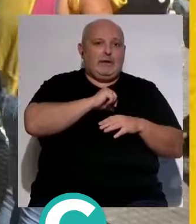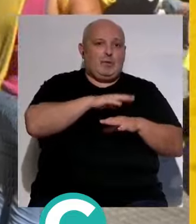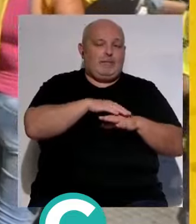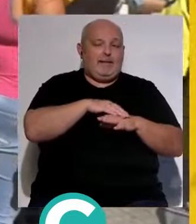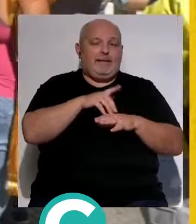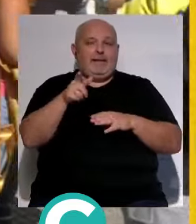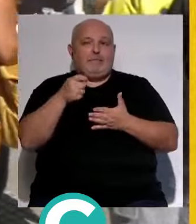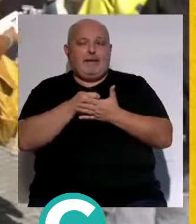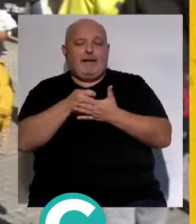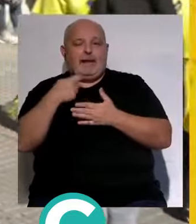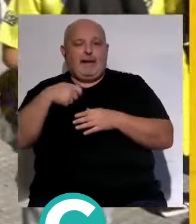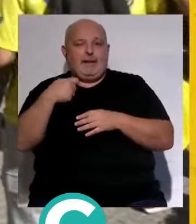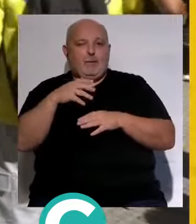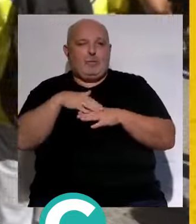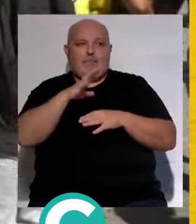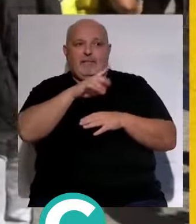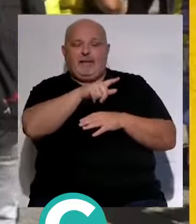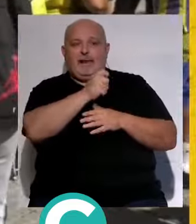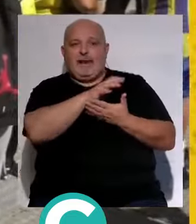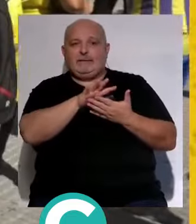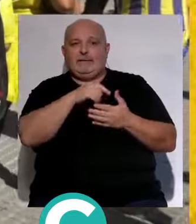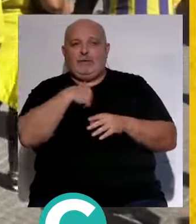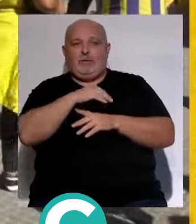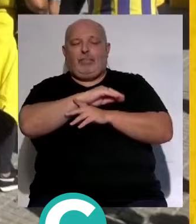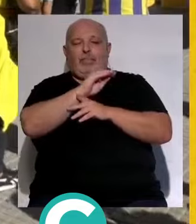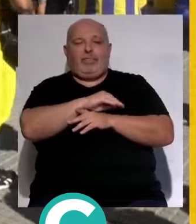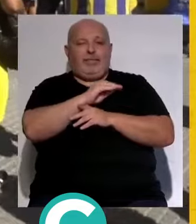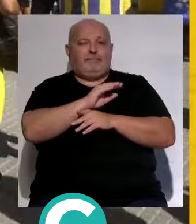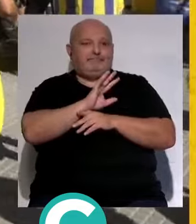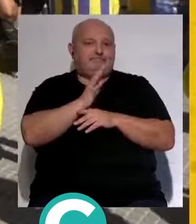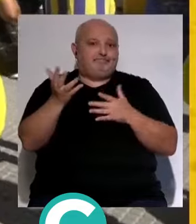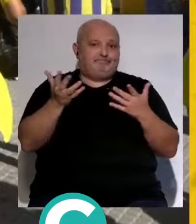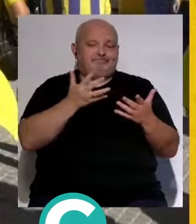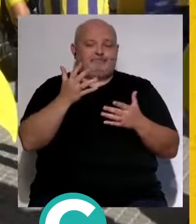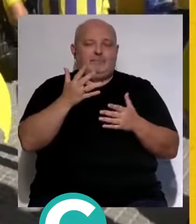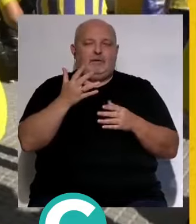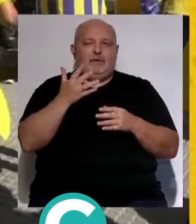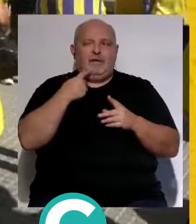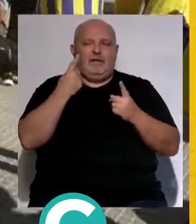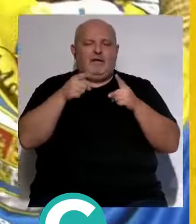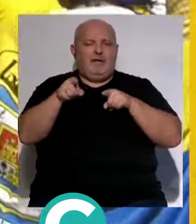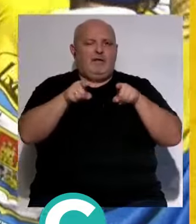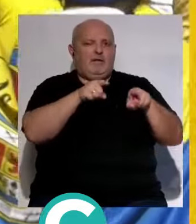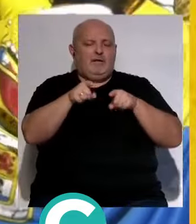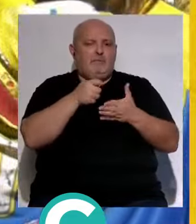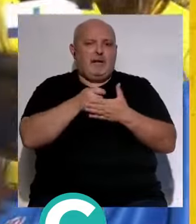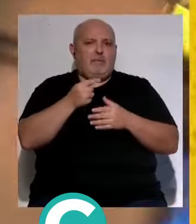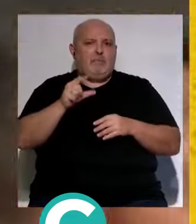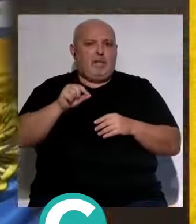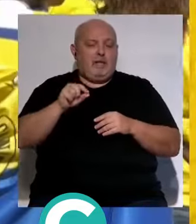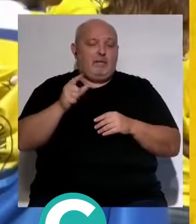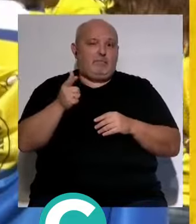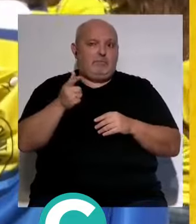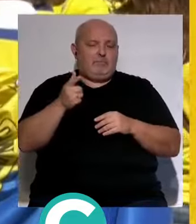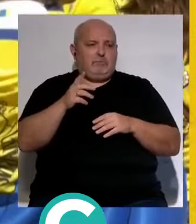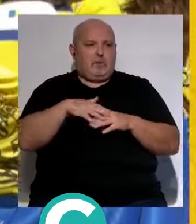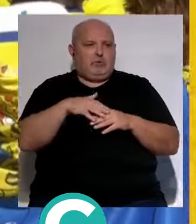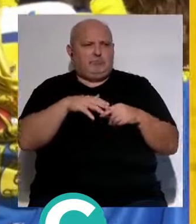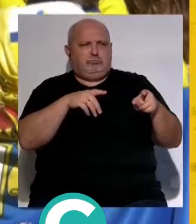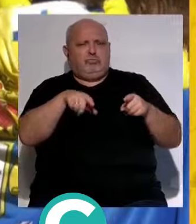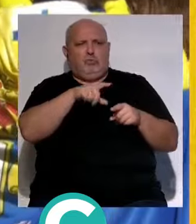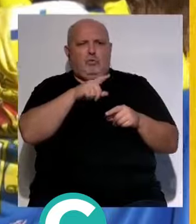viene desde el club cuando para justificar los precios de los abonos señala es que hay mucha gente que paga muy poco. Es que está justificando que pone